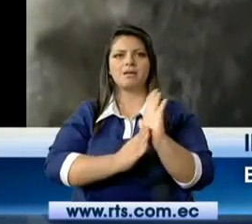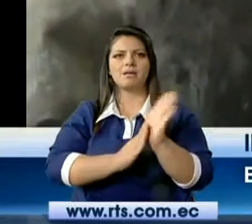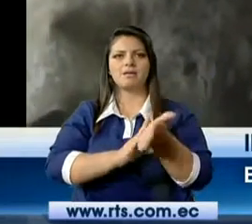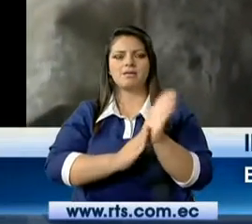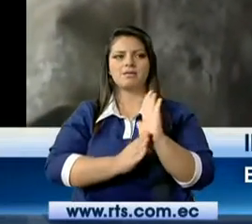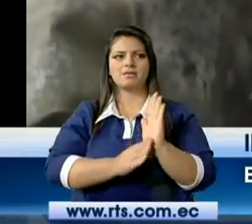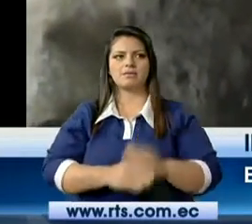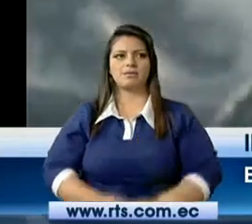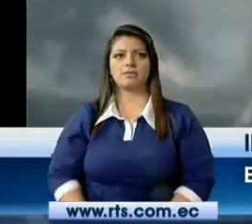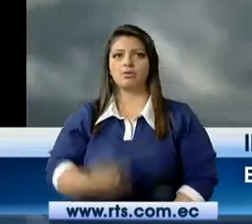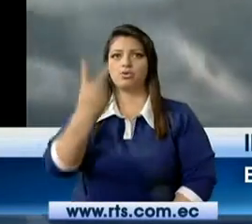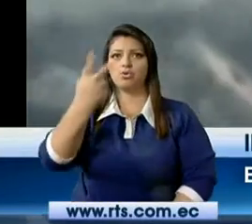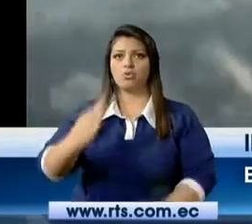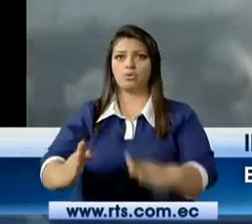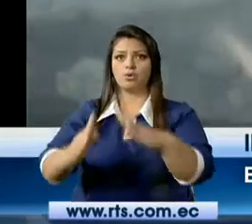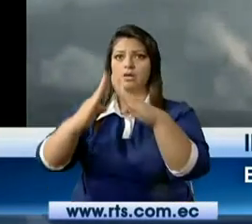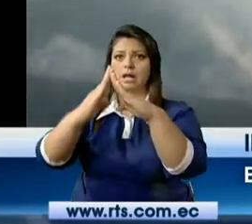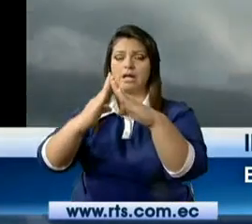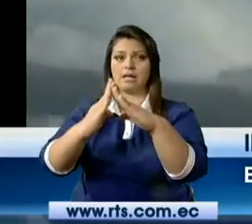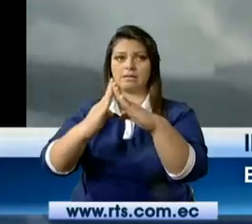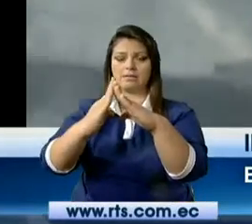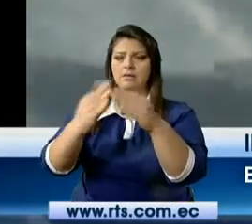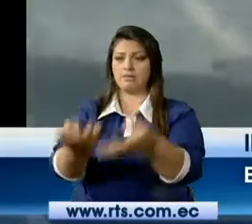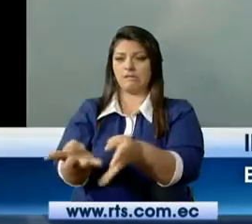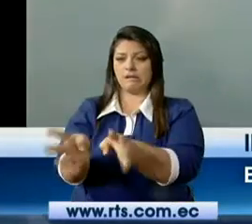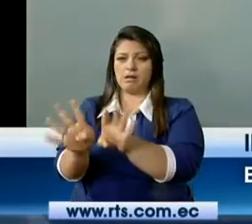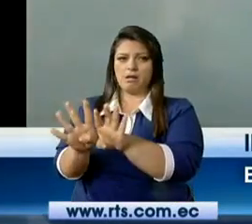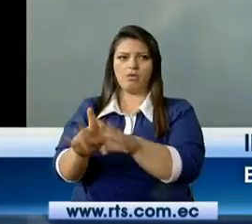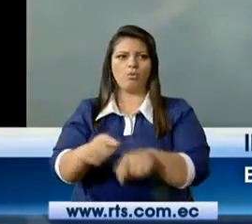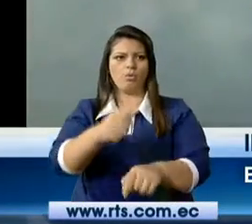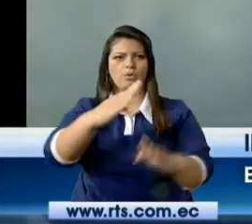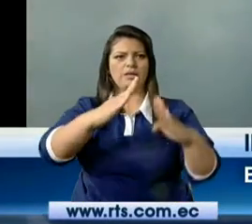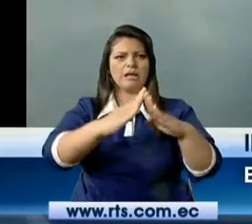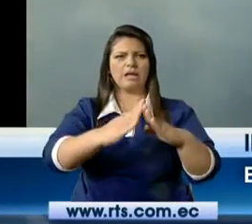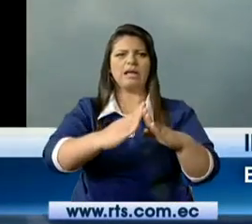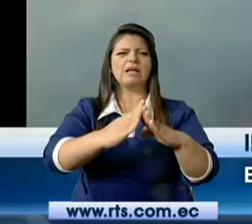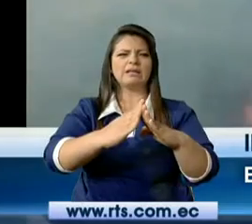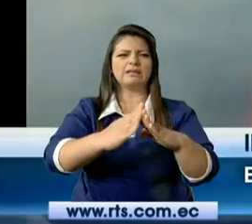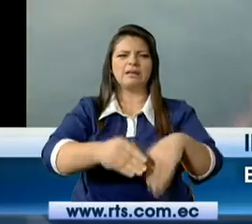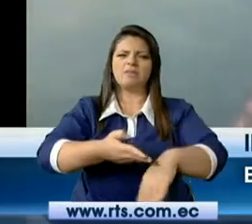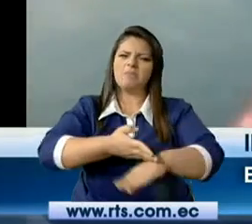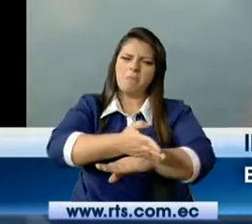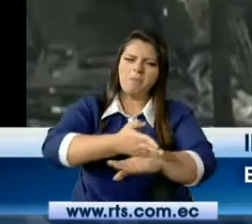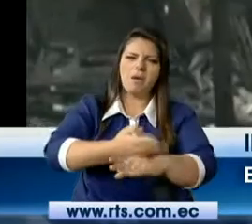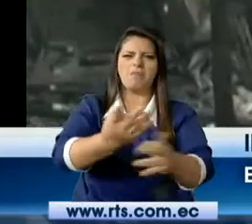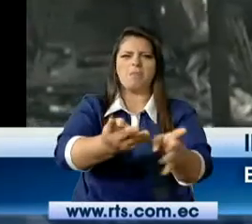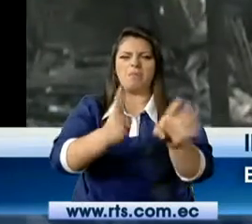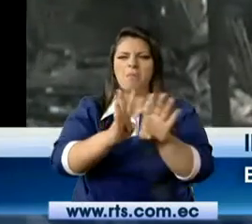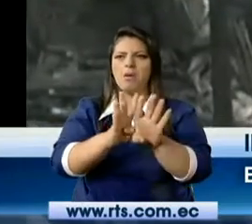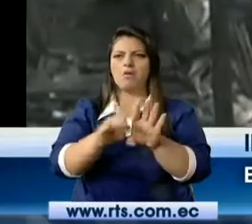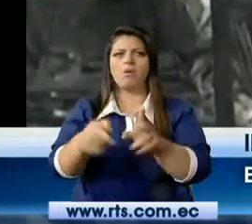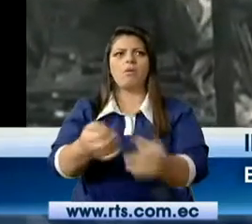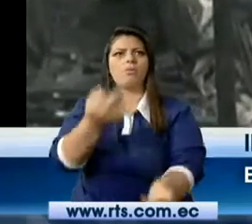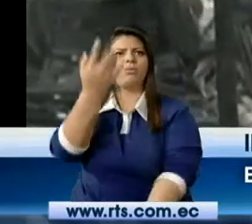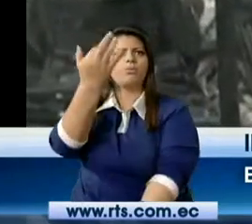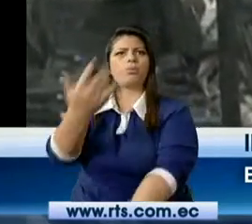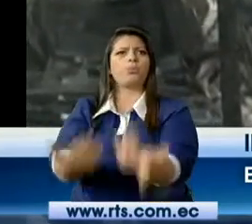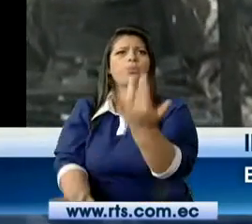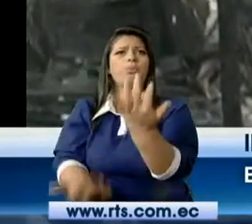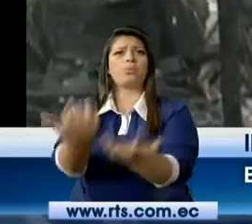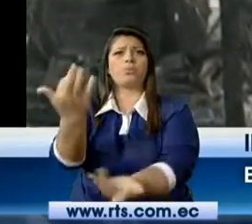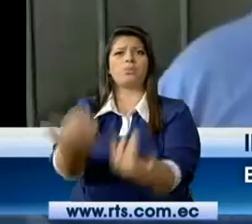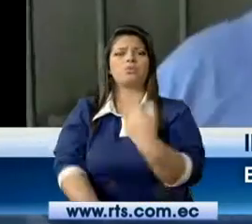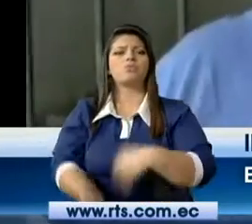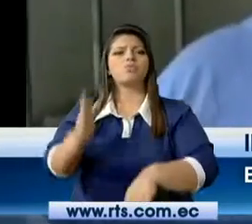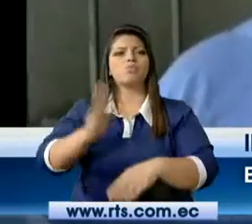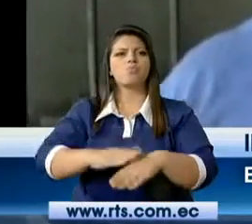viviendas, una de caña y otra de construcción mixta, fueron consumidas por las llamas. Una posible fuga de gas habría originado el